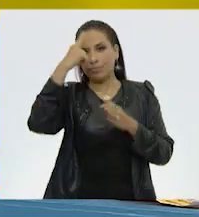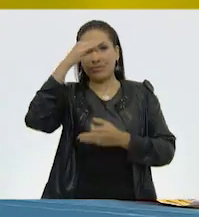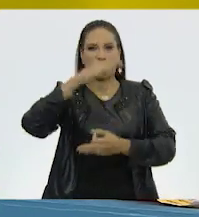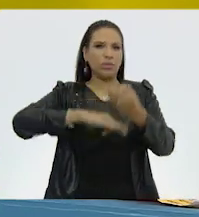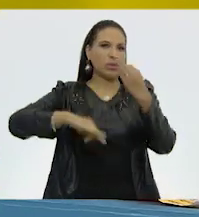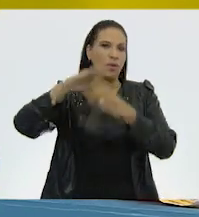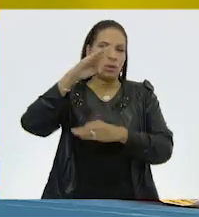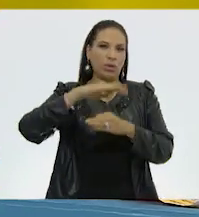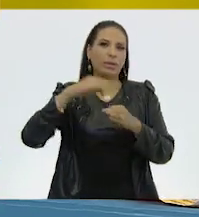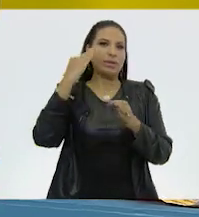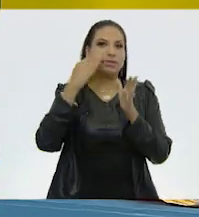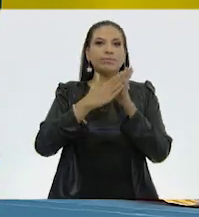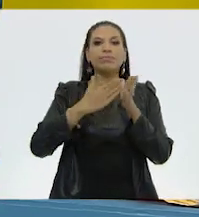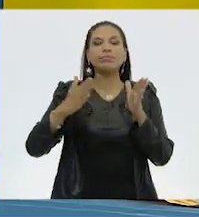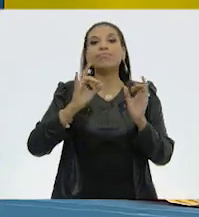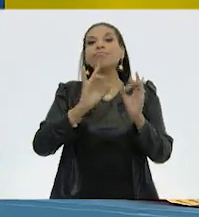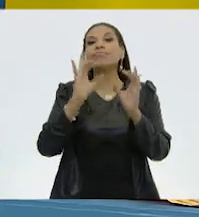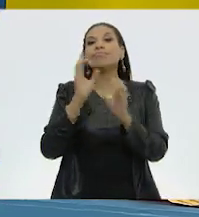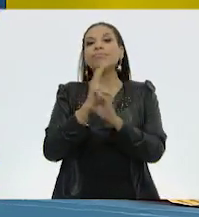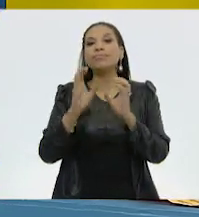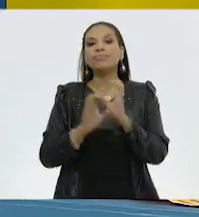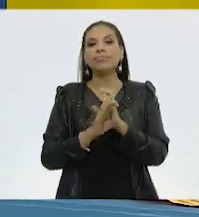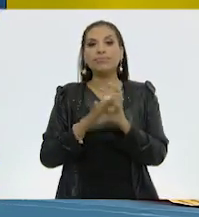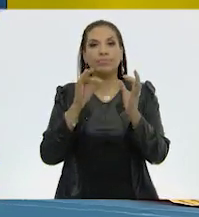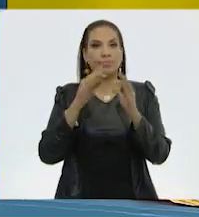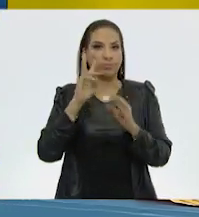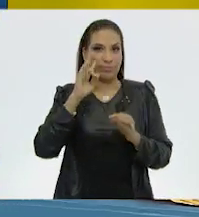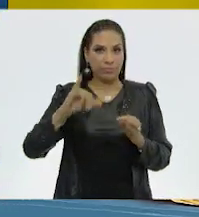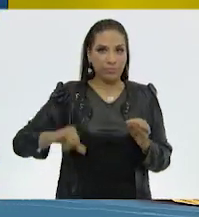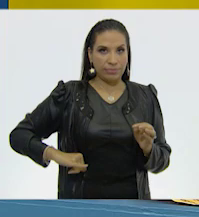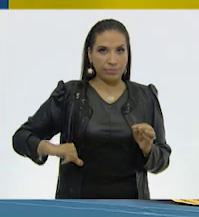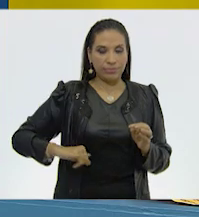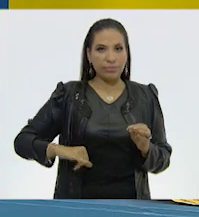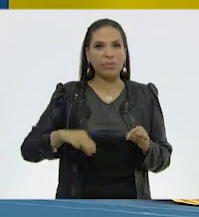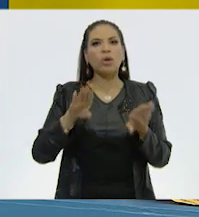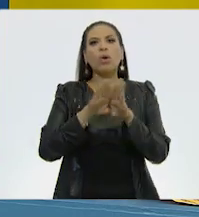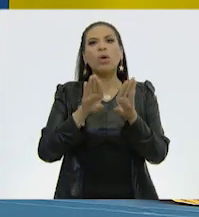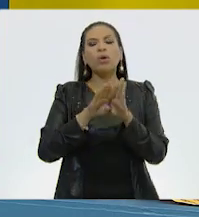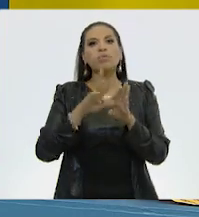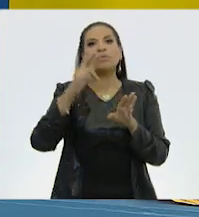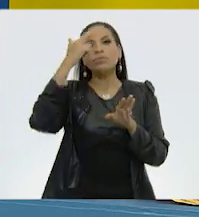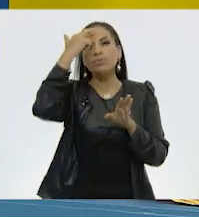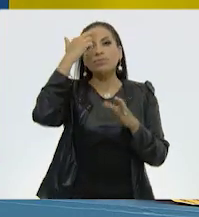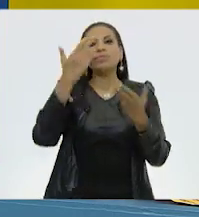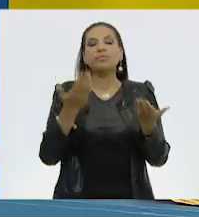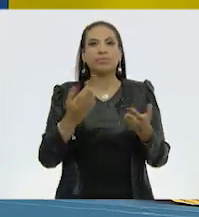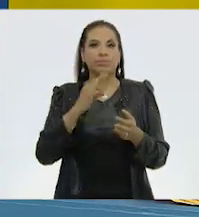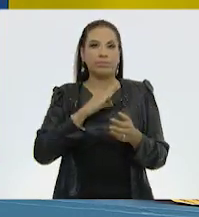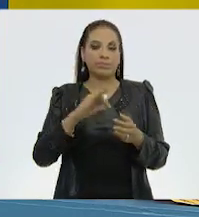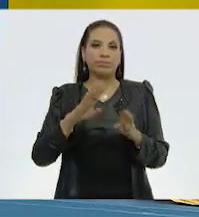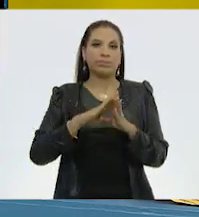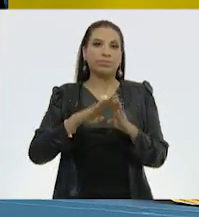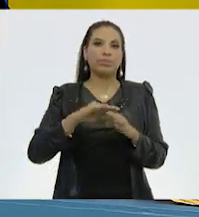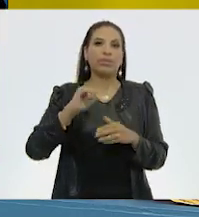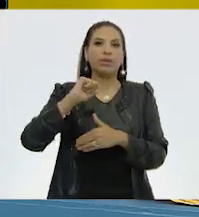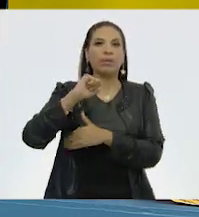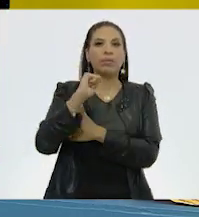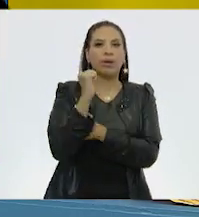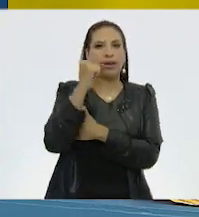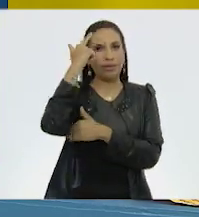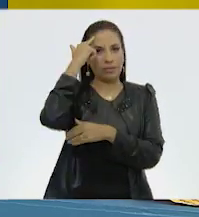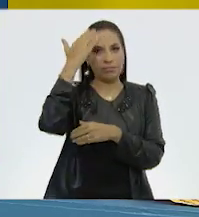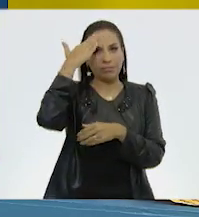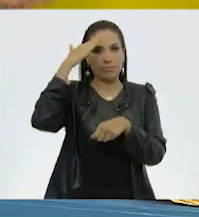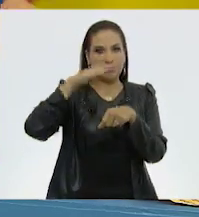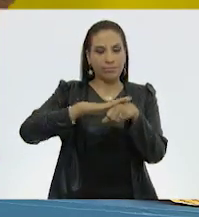todos y en el transcurrir suceden eventos. Lo interesante está en cómo los recordamos. Podemos guardarlos en nuestras memorias